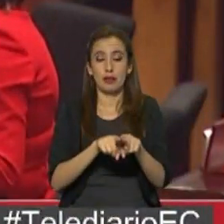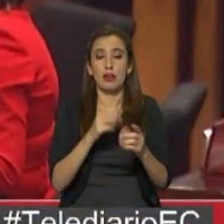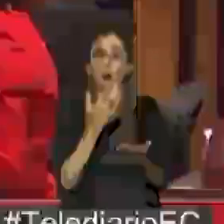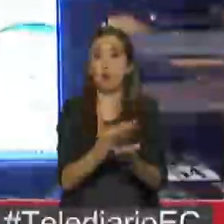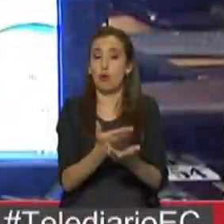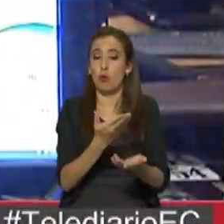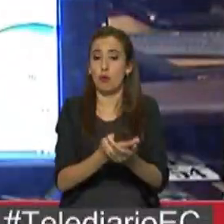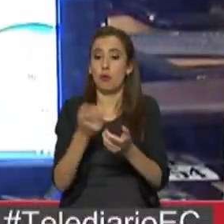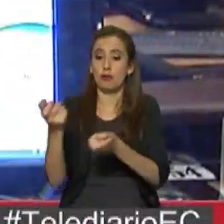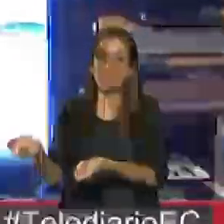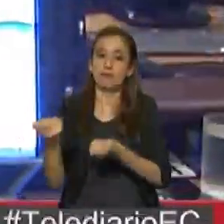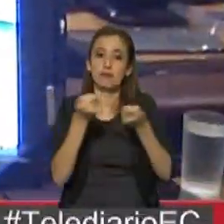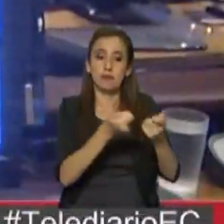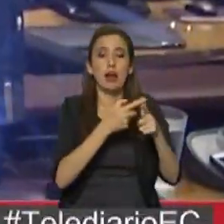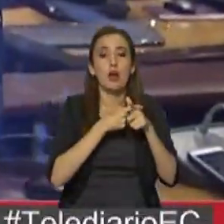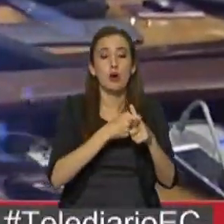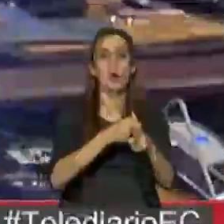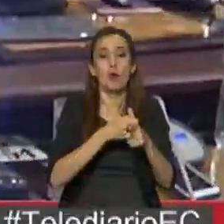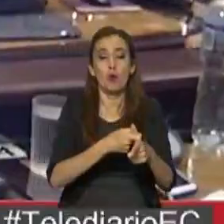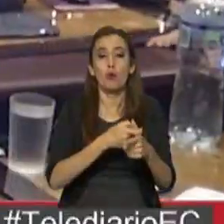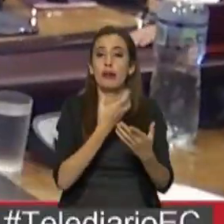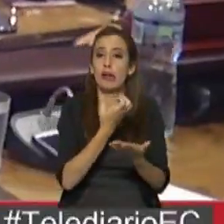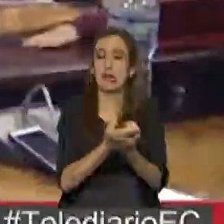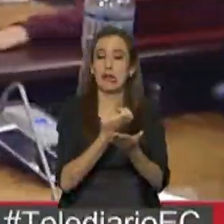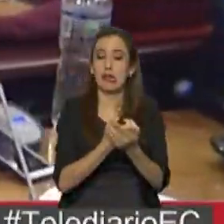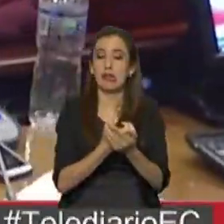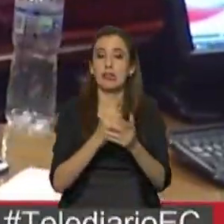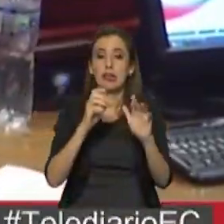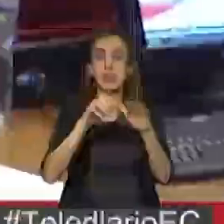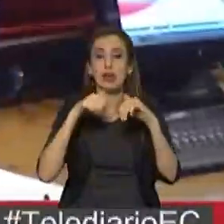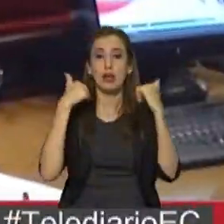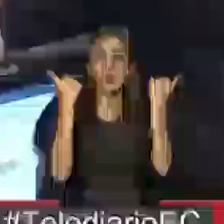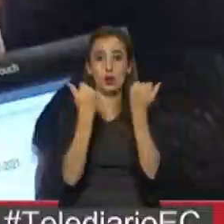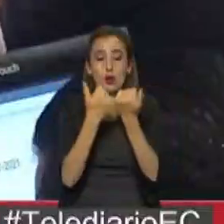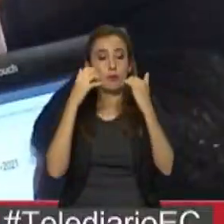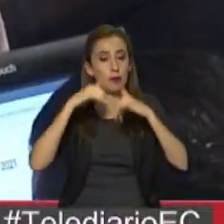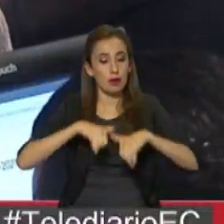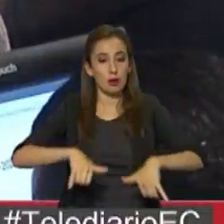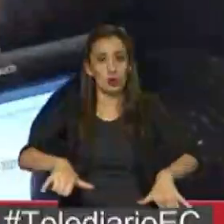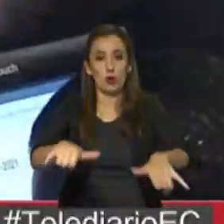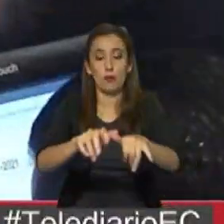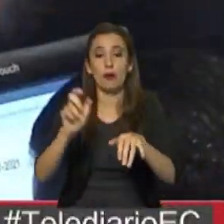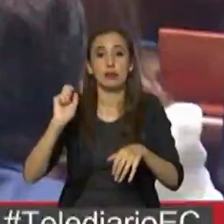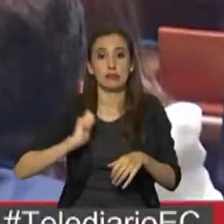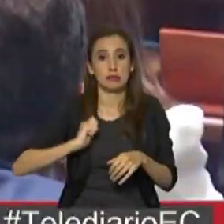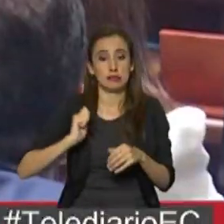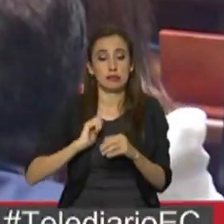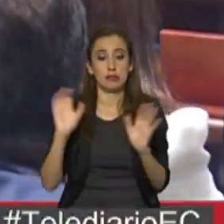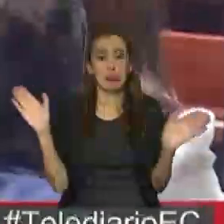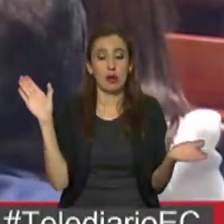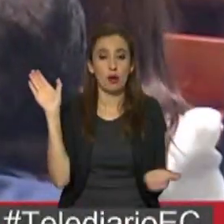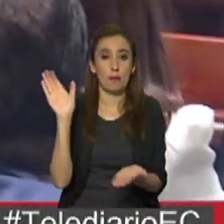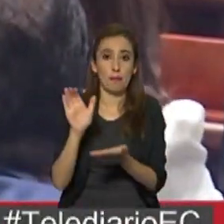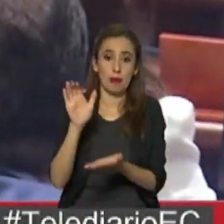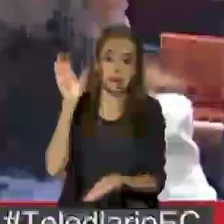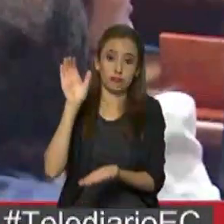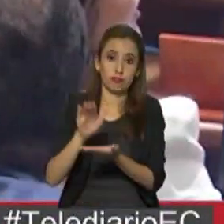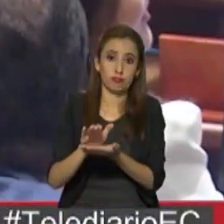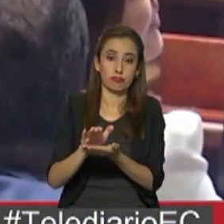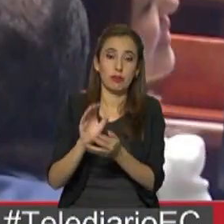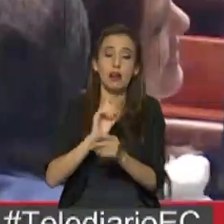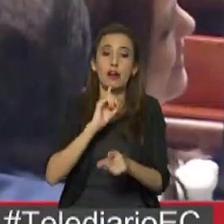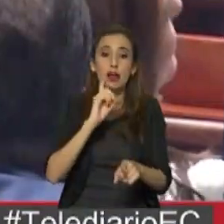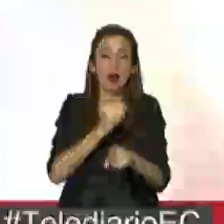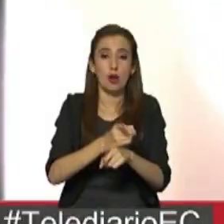llegue a manera de ley económica urgente a la asamblea nacional para que la reducción del sueldo a funcionarios y legisladores sea